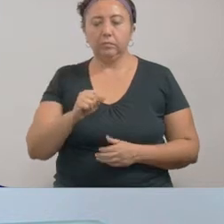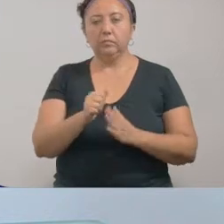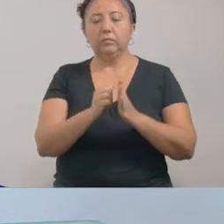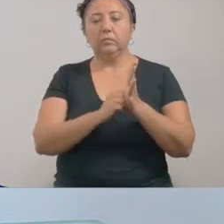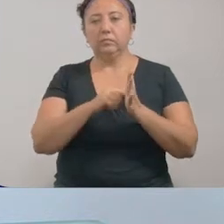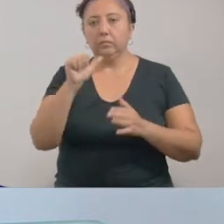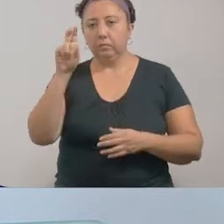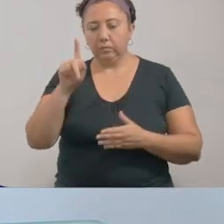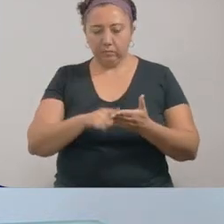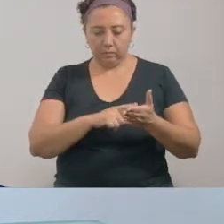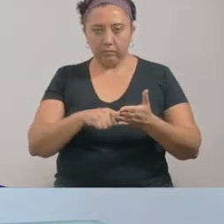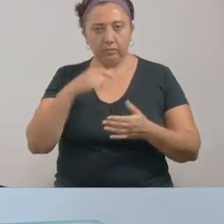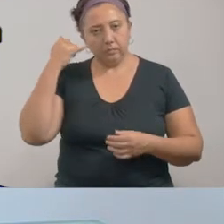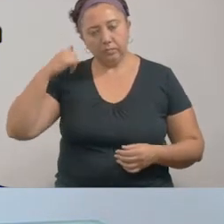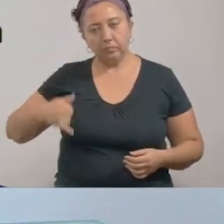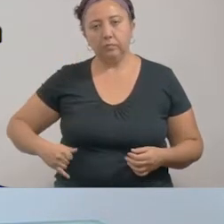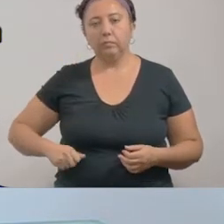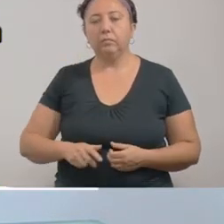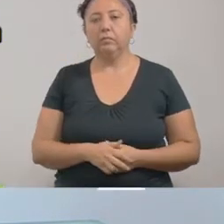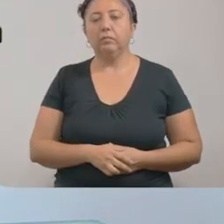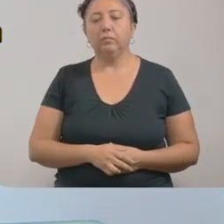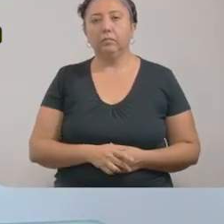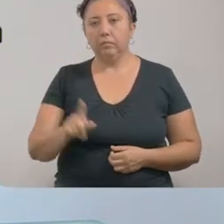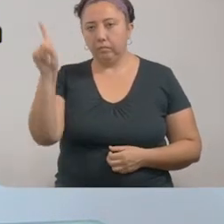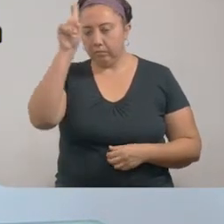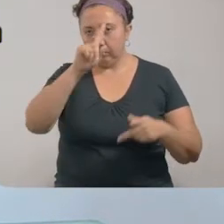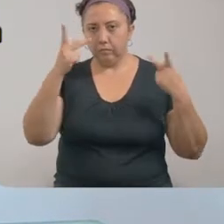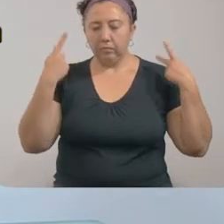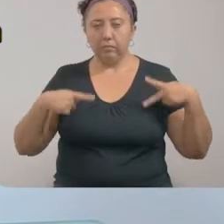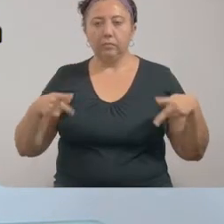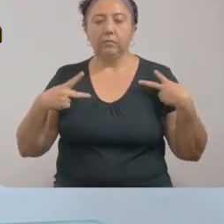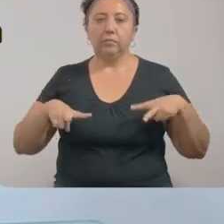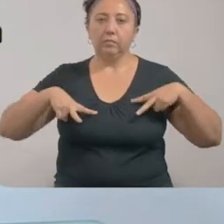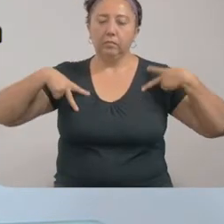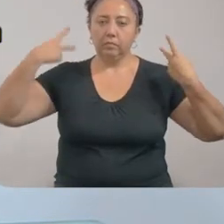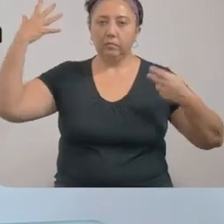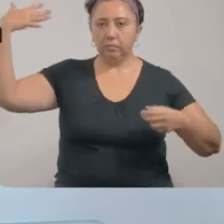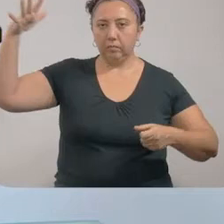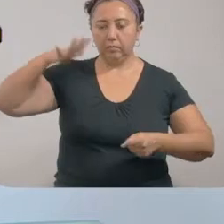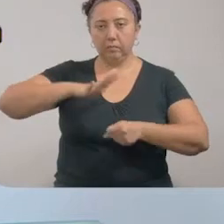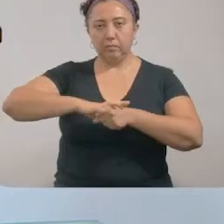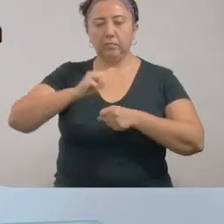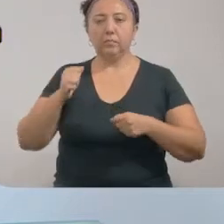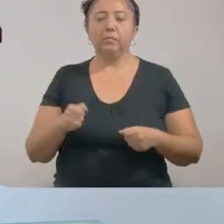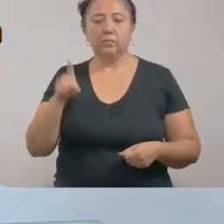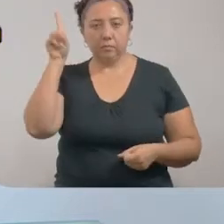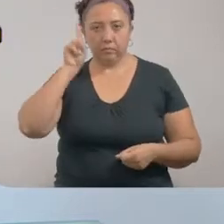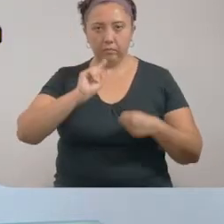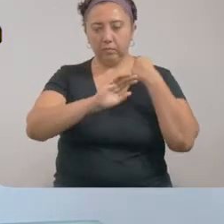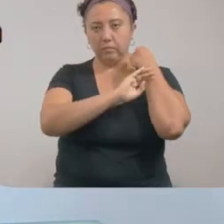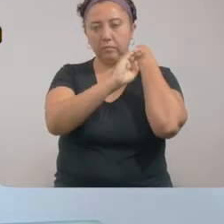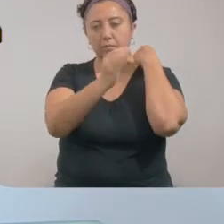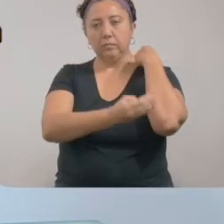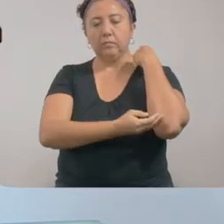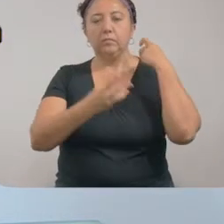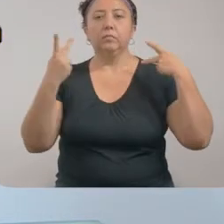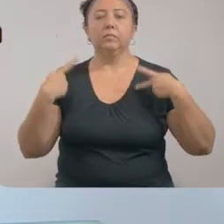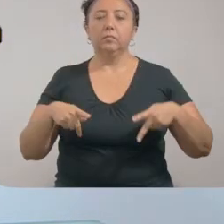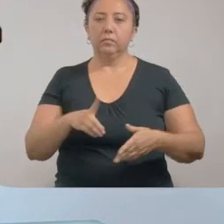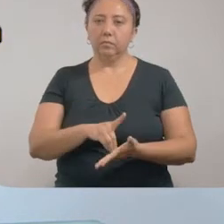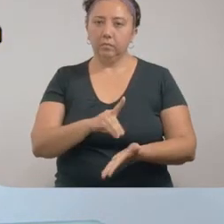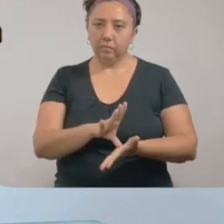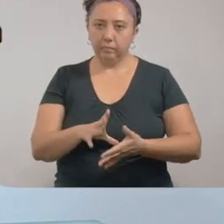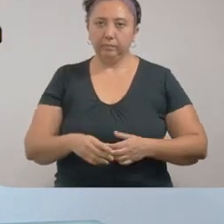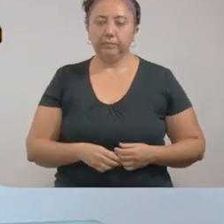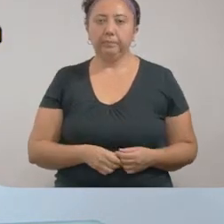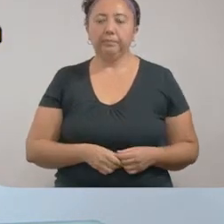los sistemas android y apple recomendamos a la población vulnerable como adultos mayores mujeres embarazadas personas